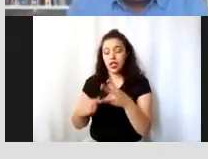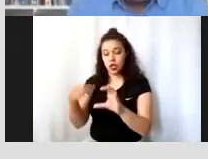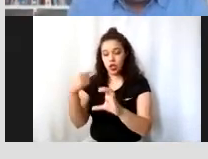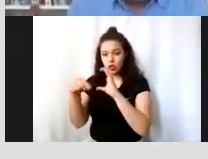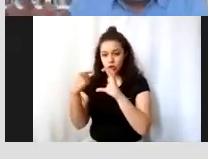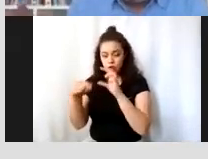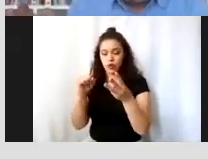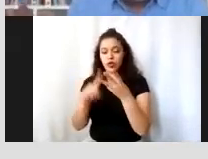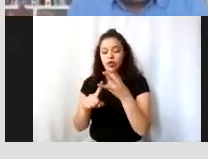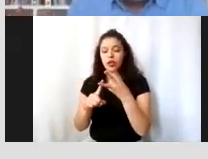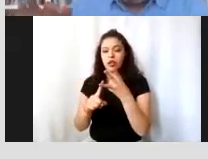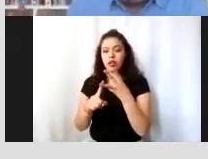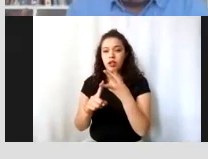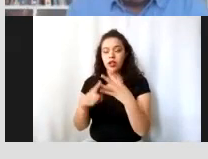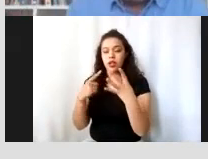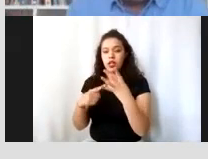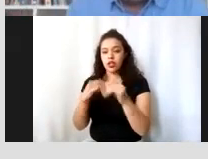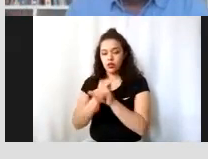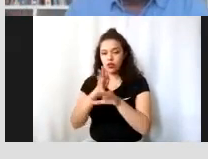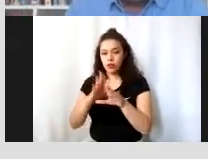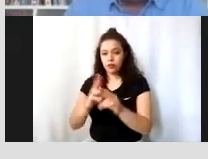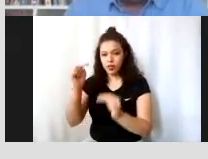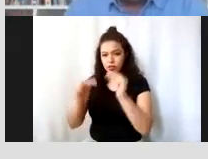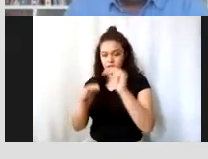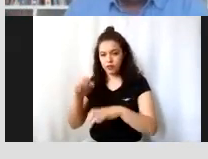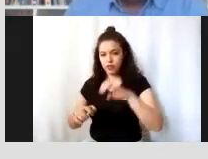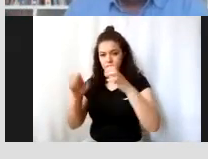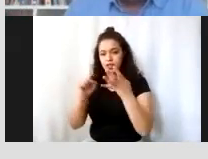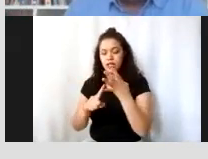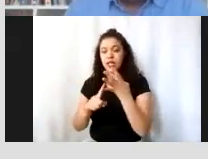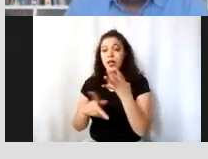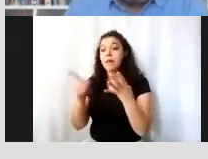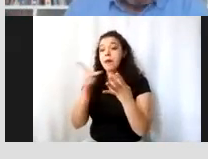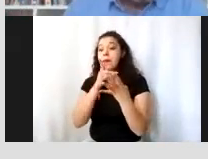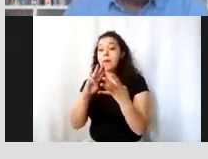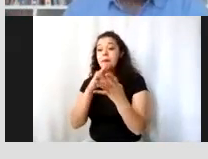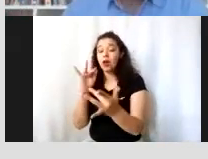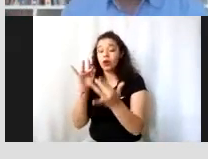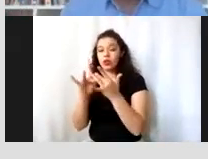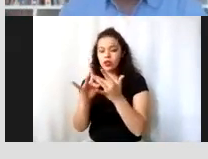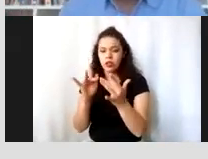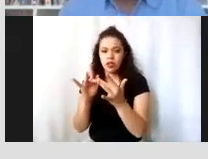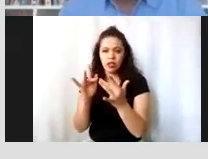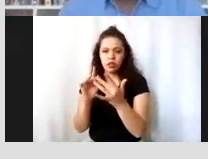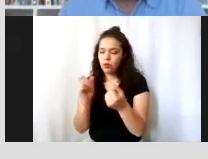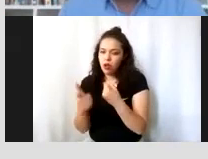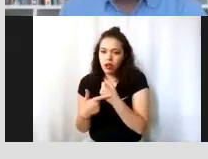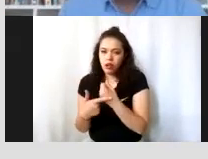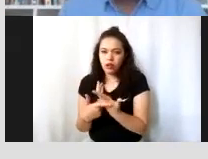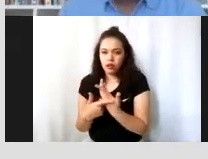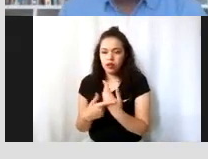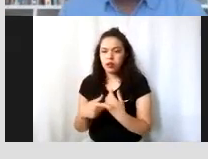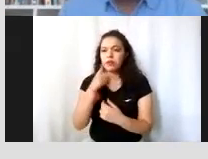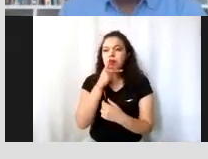electrónico, dato académico porque sabes en dónde está. Y contacto de los papás, por ejemplo, algún contacto, algún papá